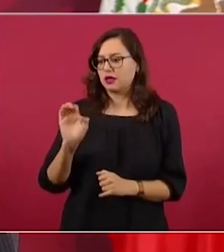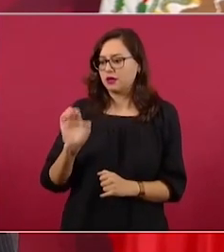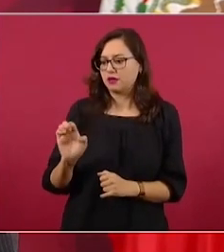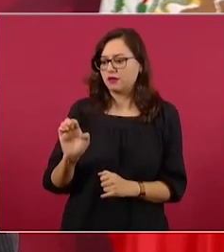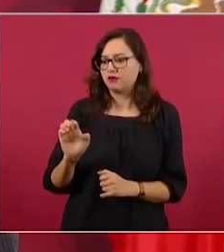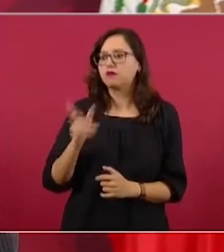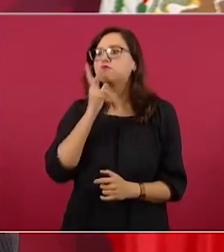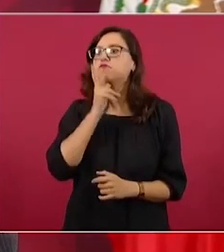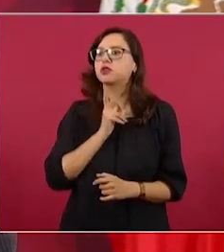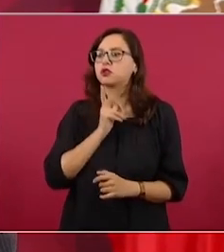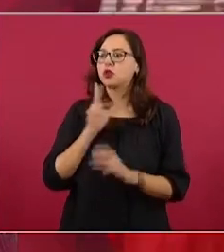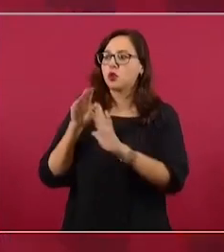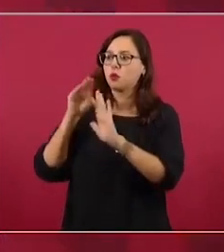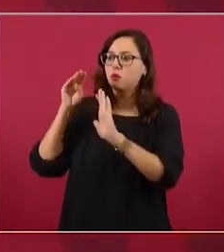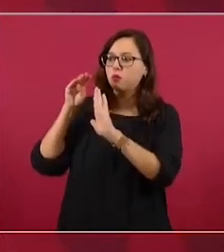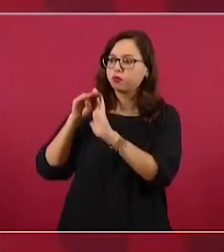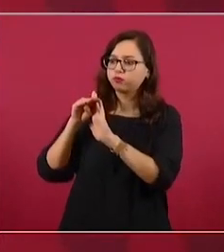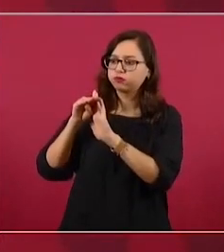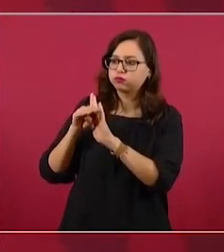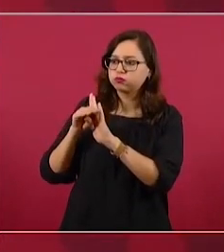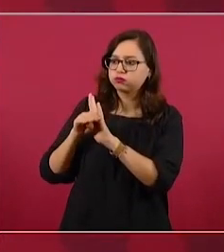de petróleo,